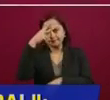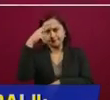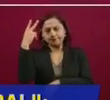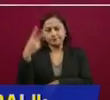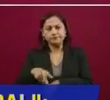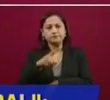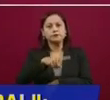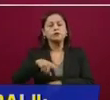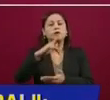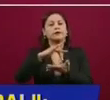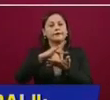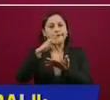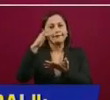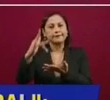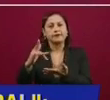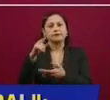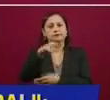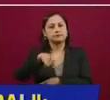que nos ayudan